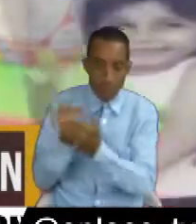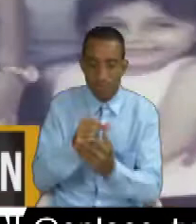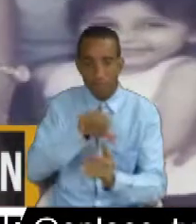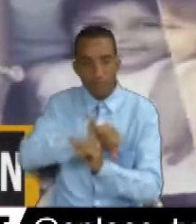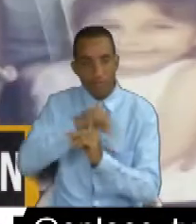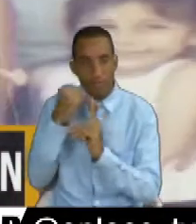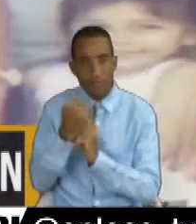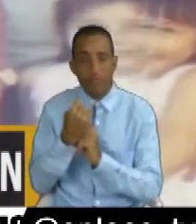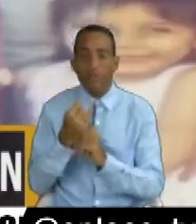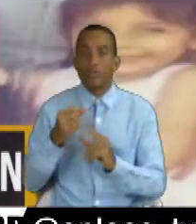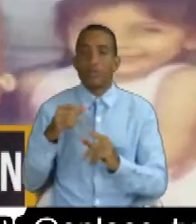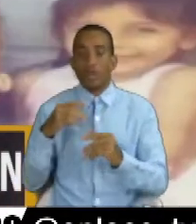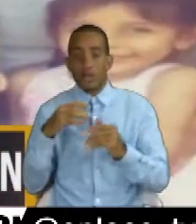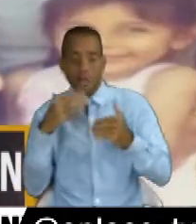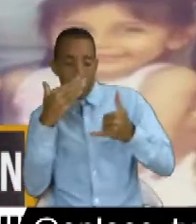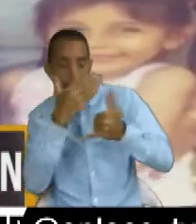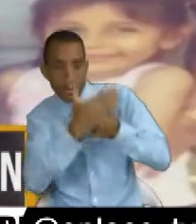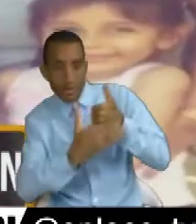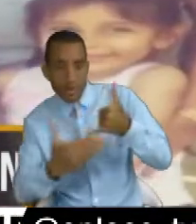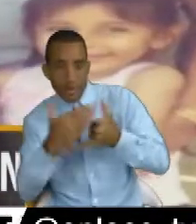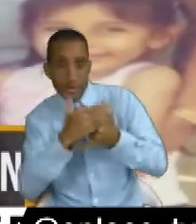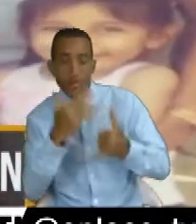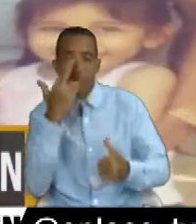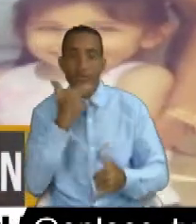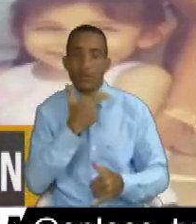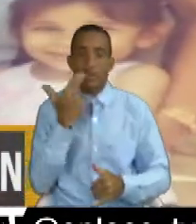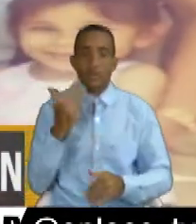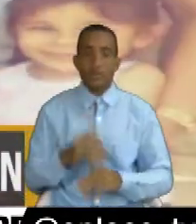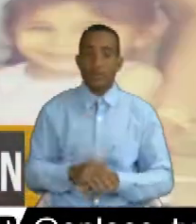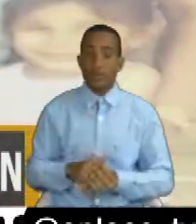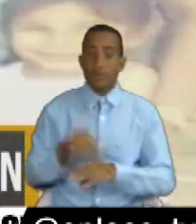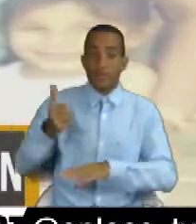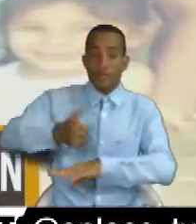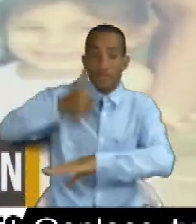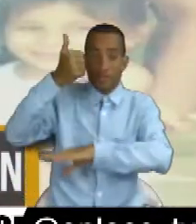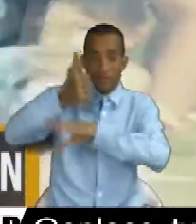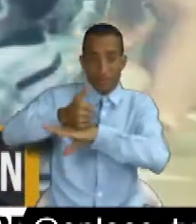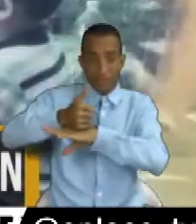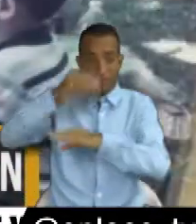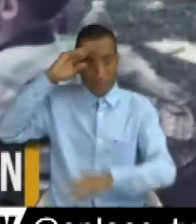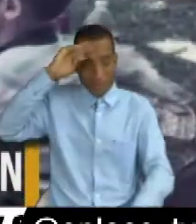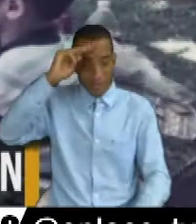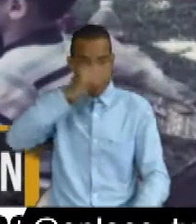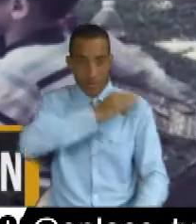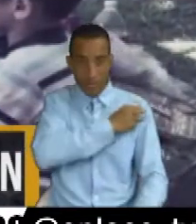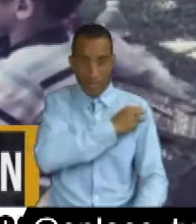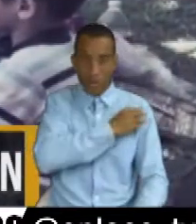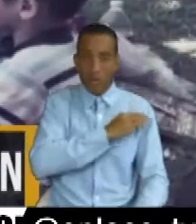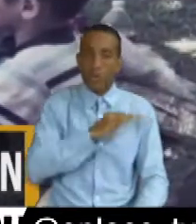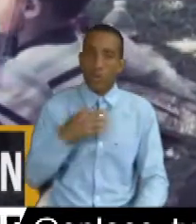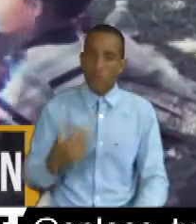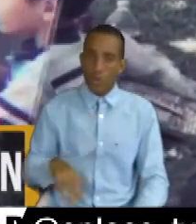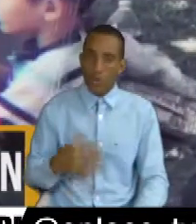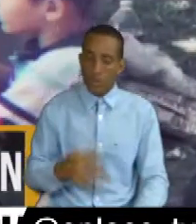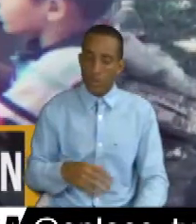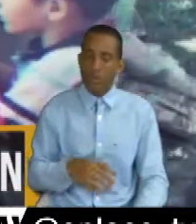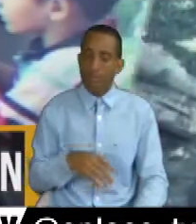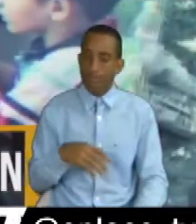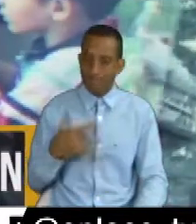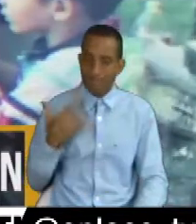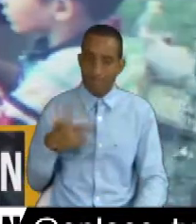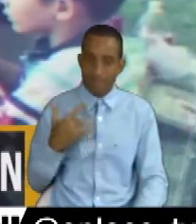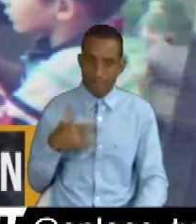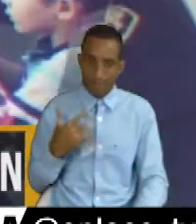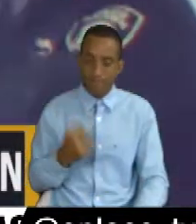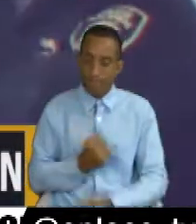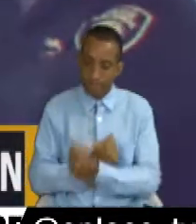en todo el territorio nacional, en cabeza de quienes como esposas de oficiales de la policía asumen este rol de corazón y bondad con el que fortalecen